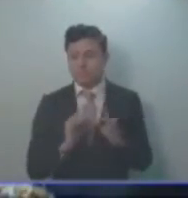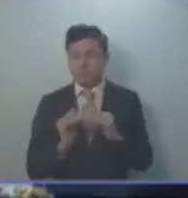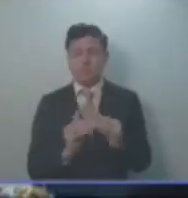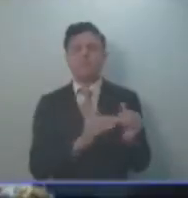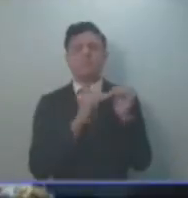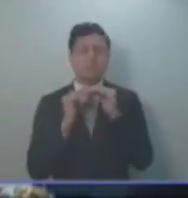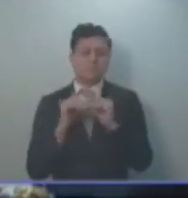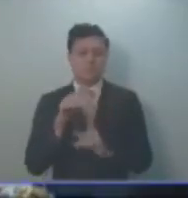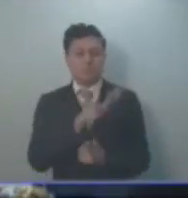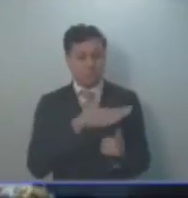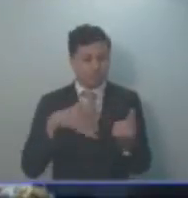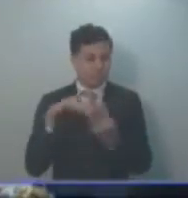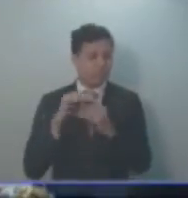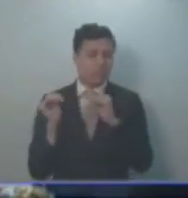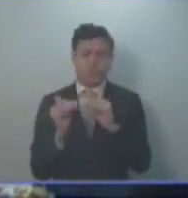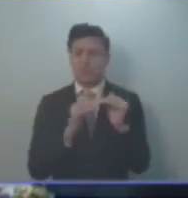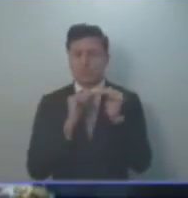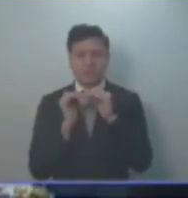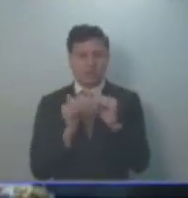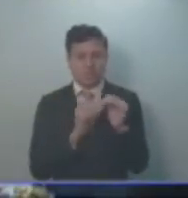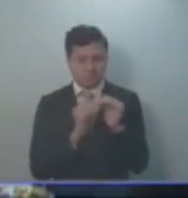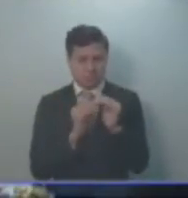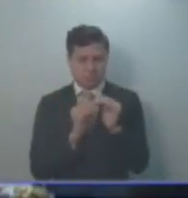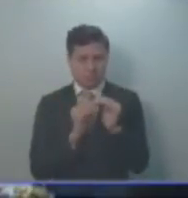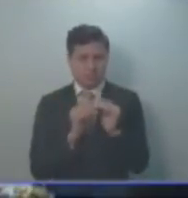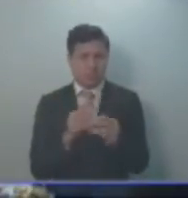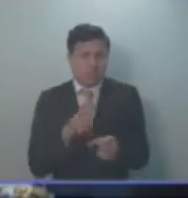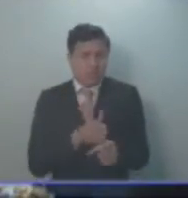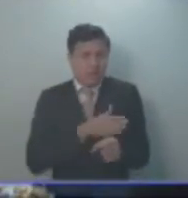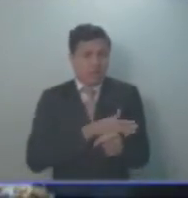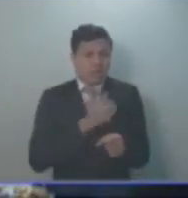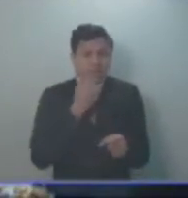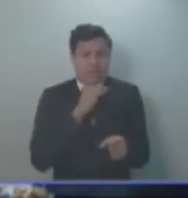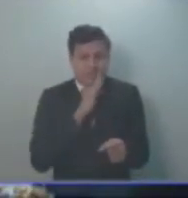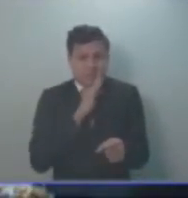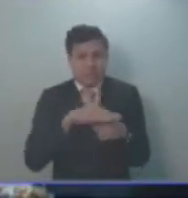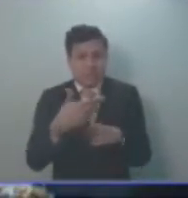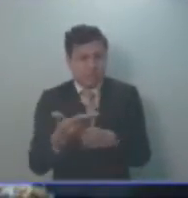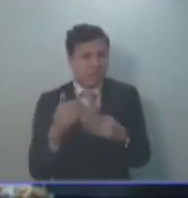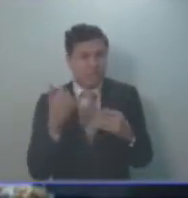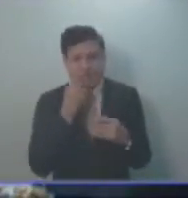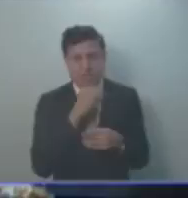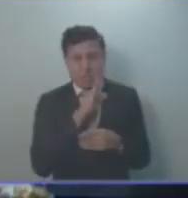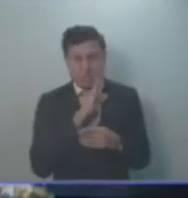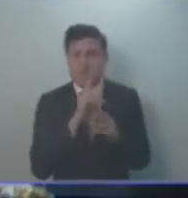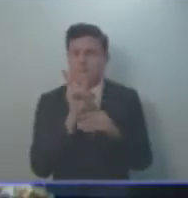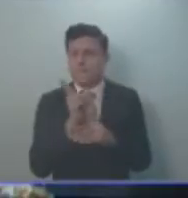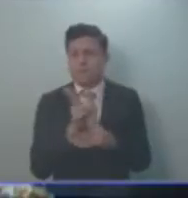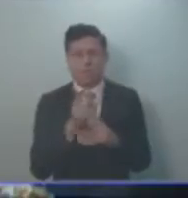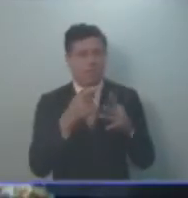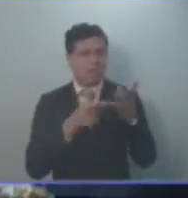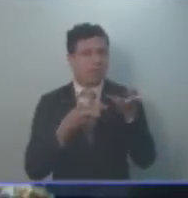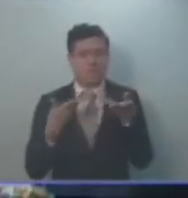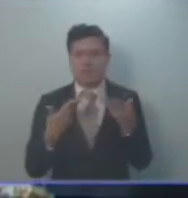igualdad de condiciones a las que ha tenido antes de la emisión de la referida certificación médica,